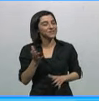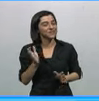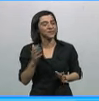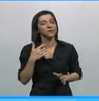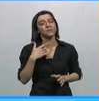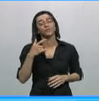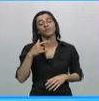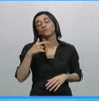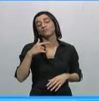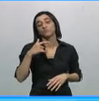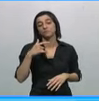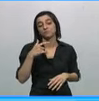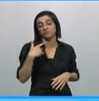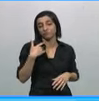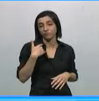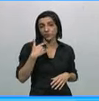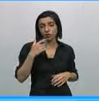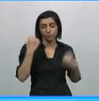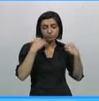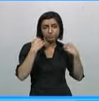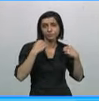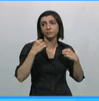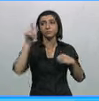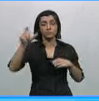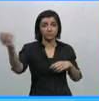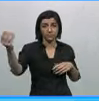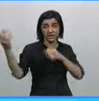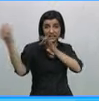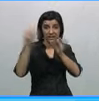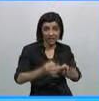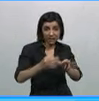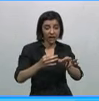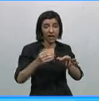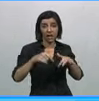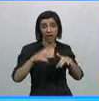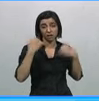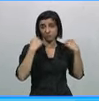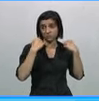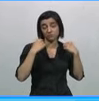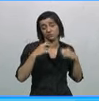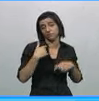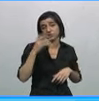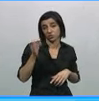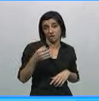la concentración y antes de preguntar, ya sabía la contestación. Claro. De lo que me iba a decir. Claro. Pasa que...